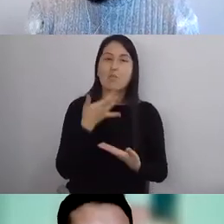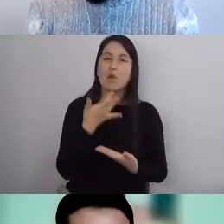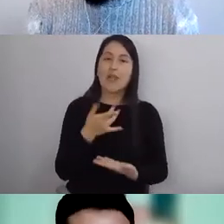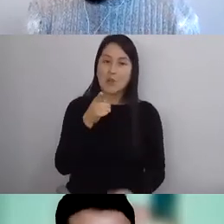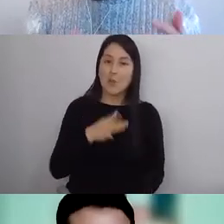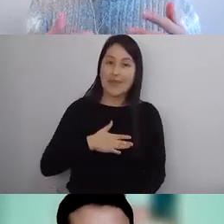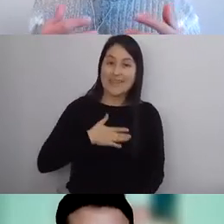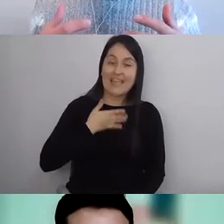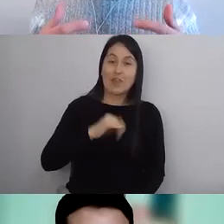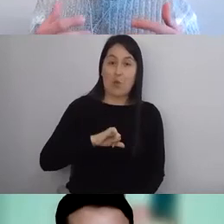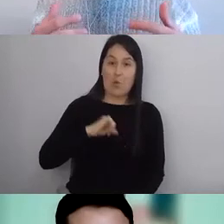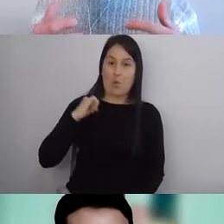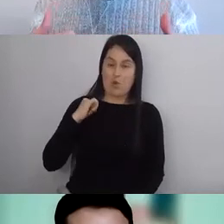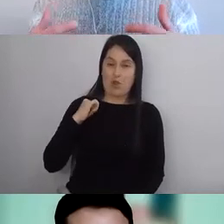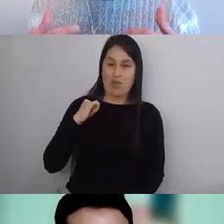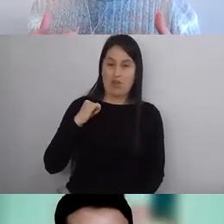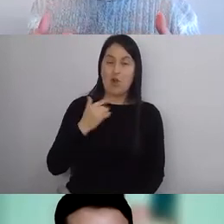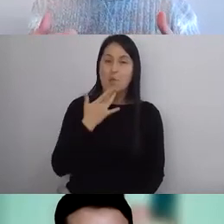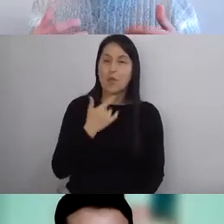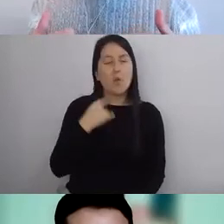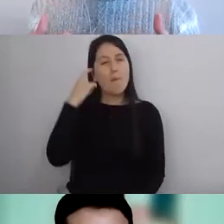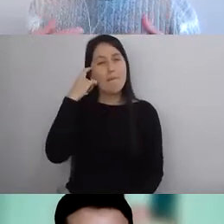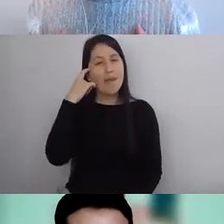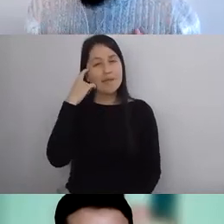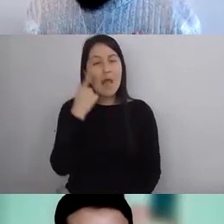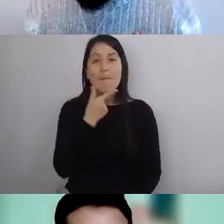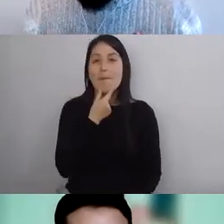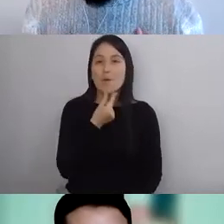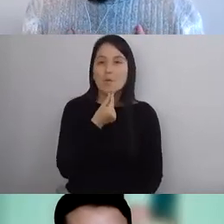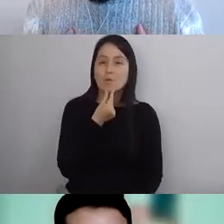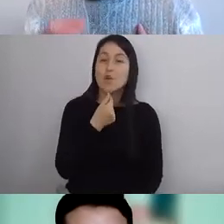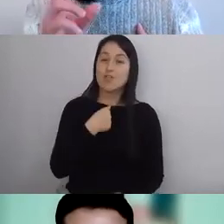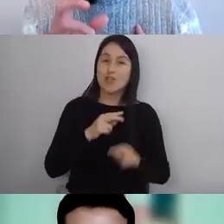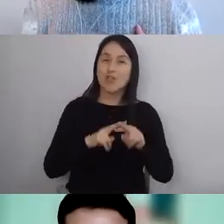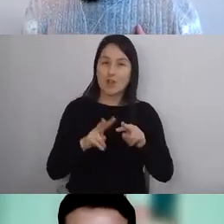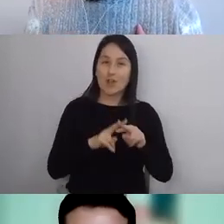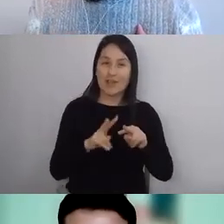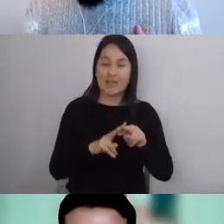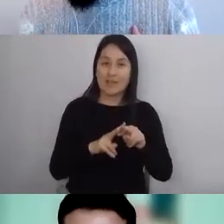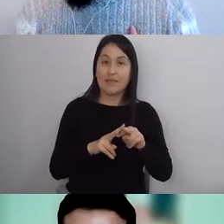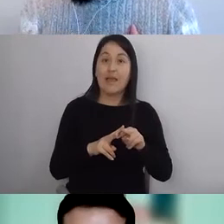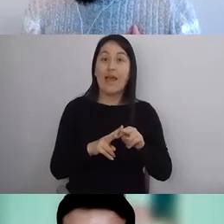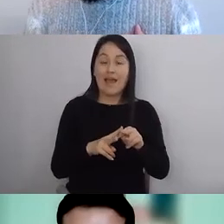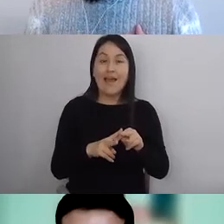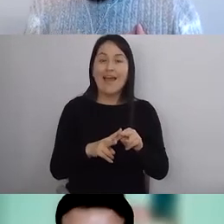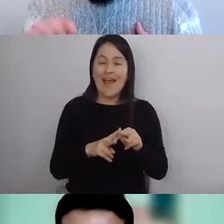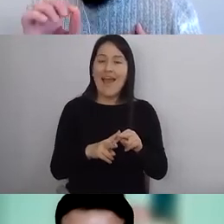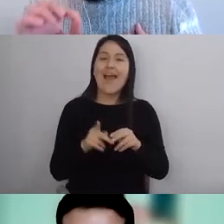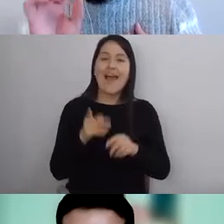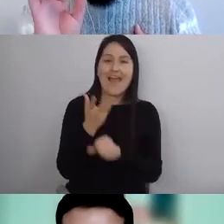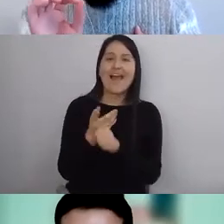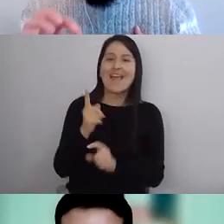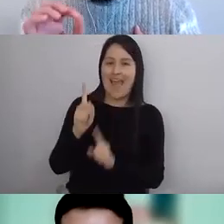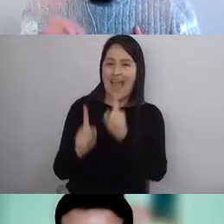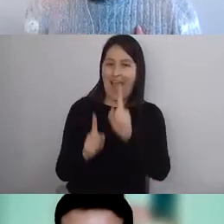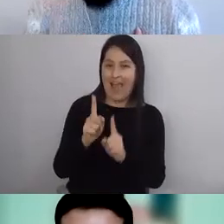pregunto esto? Porque cuando uno piensa, oye, ¿sabéis qué? Me gustó cómo hice esto, ahí uno empieza a pensar, ahí hay algo, ahí hay